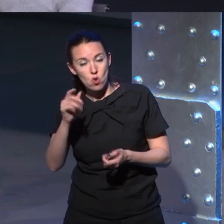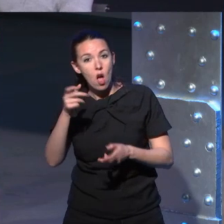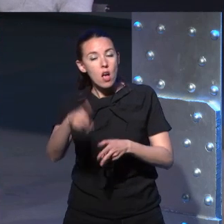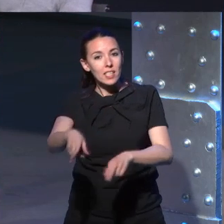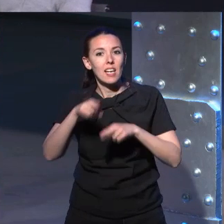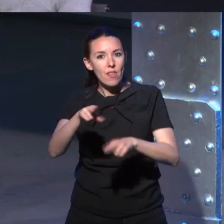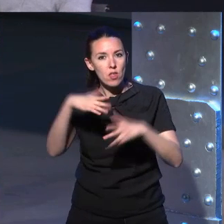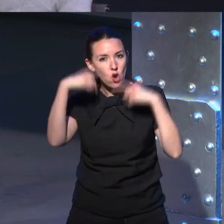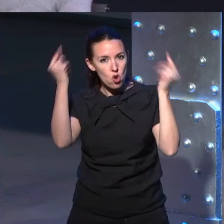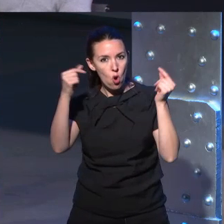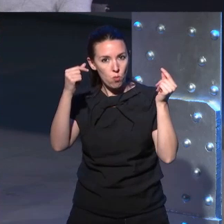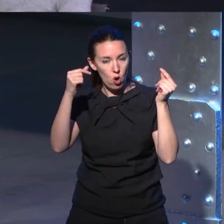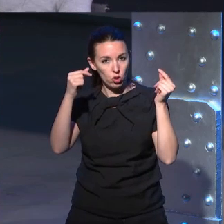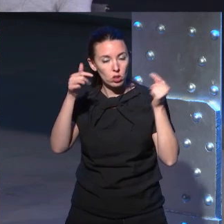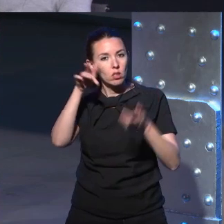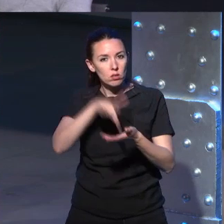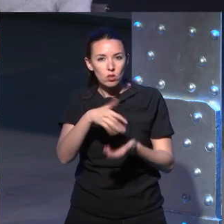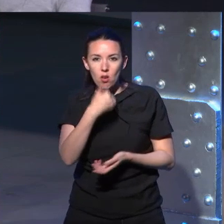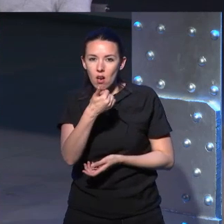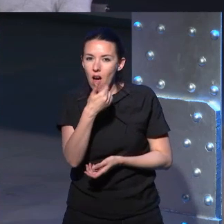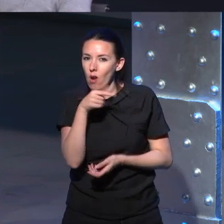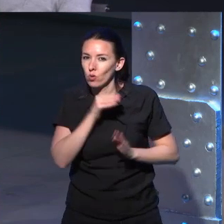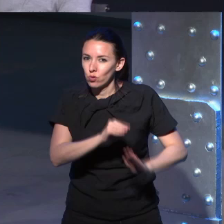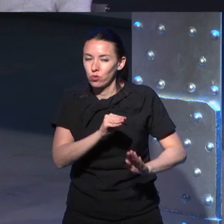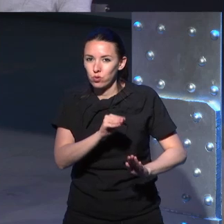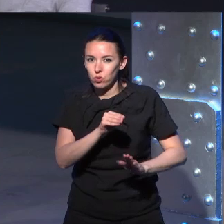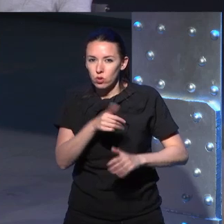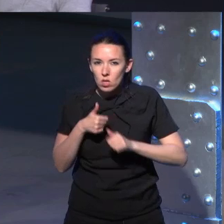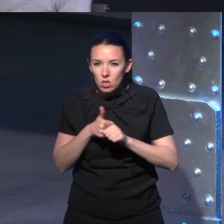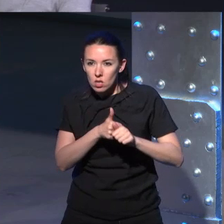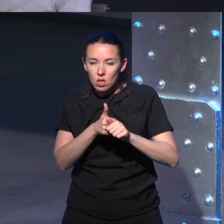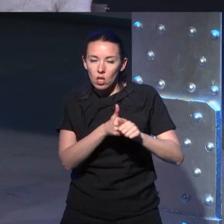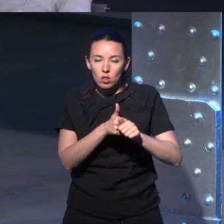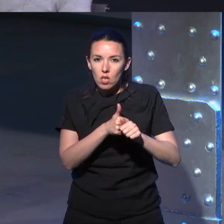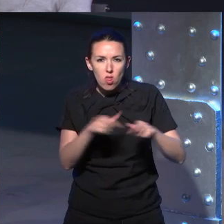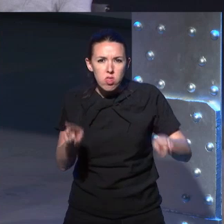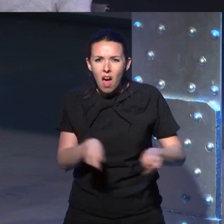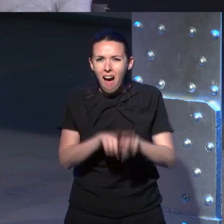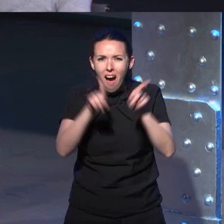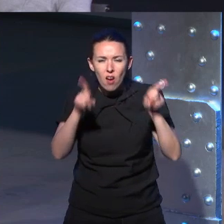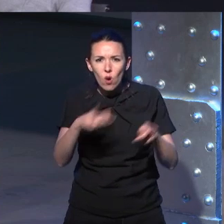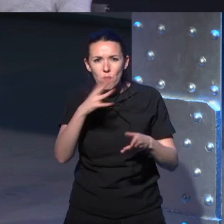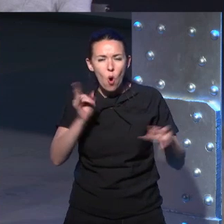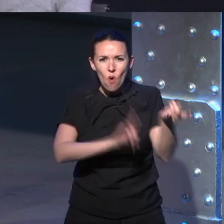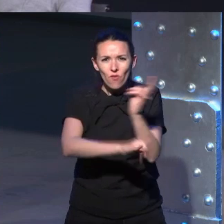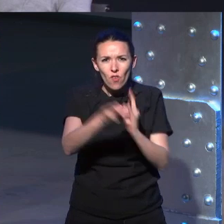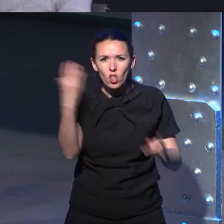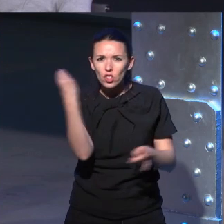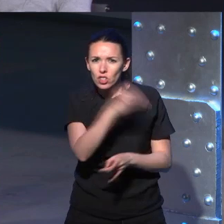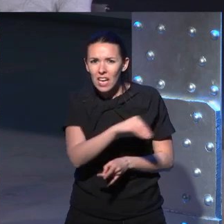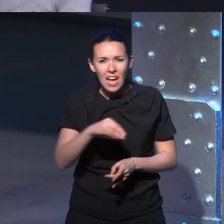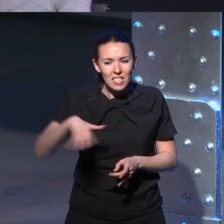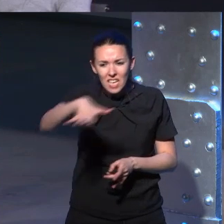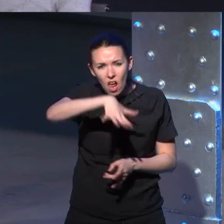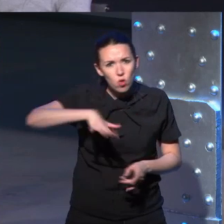inuit, es un trasunto de Juan Guillermo. El inuit persigue más allá de la razón, por los bosques helados del